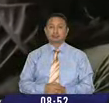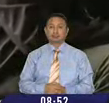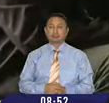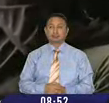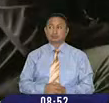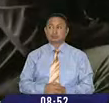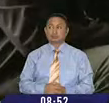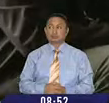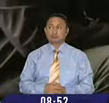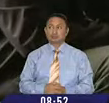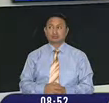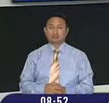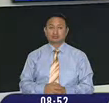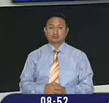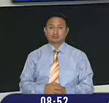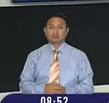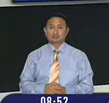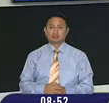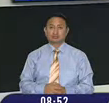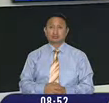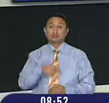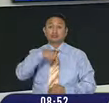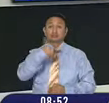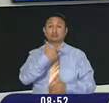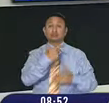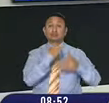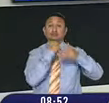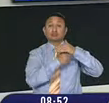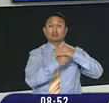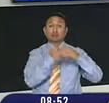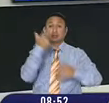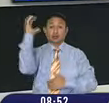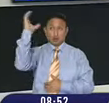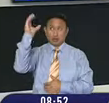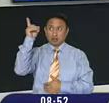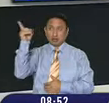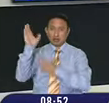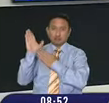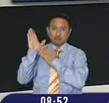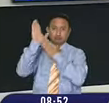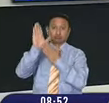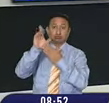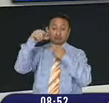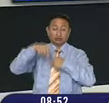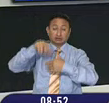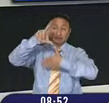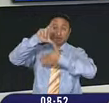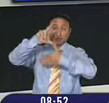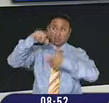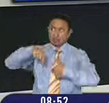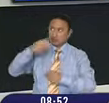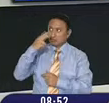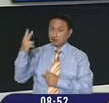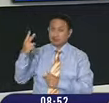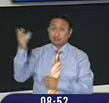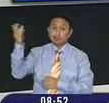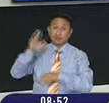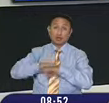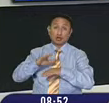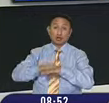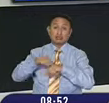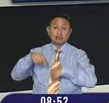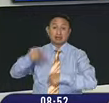informó Mauricio Sánchez. Y es que el Metro de Medellín, amigos, es un referente del sistema de transporte en Latinoamérica y mucho se debe